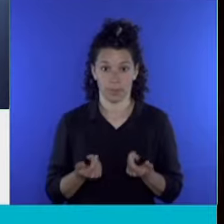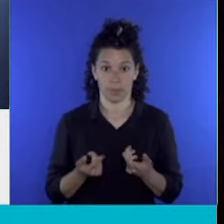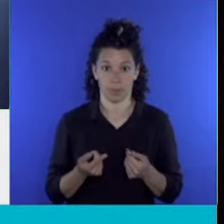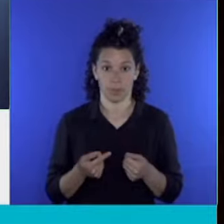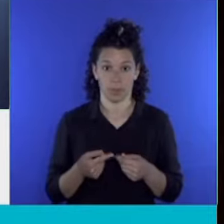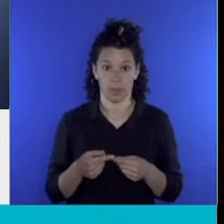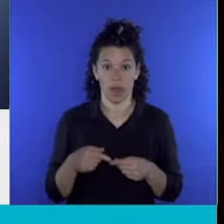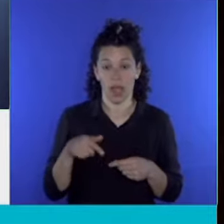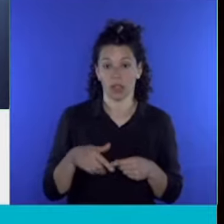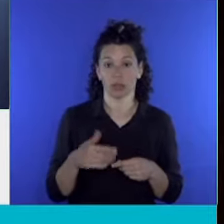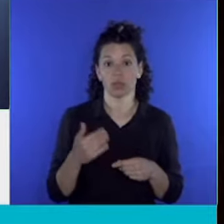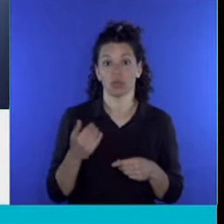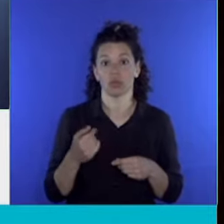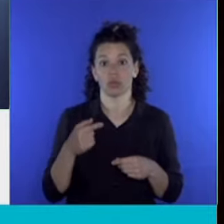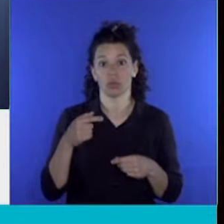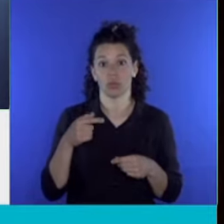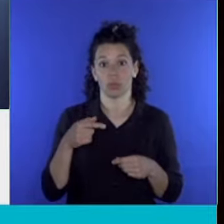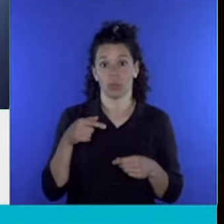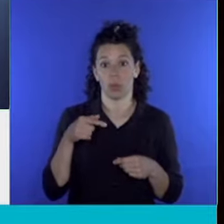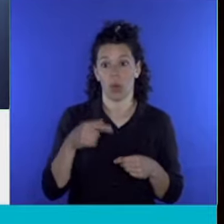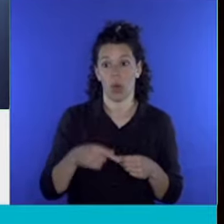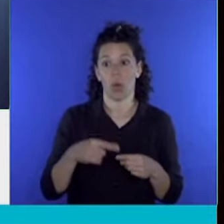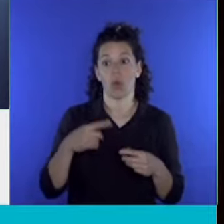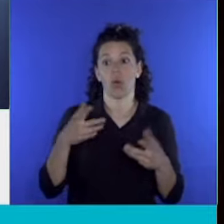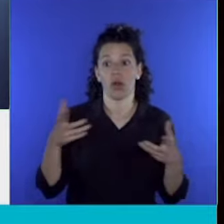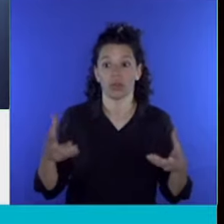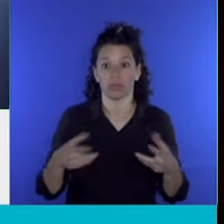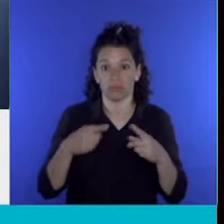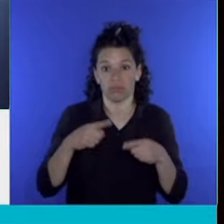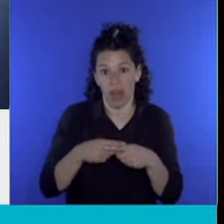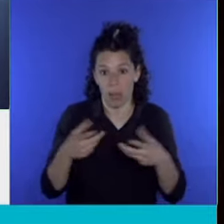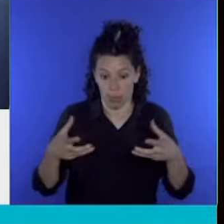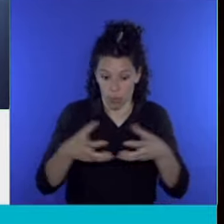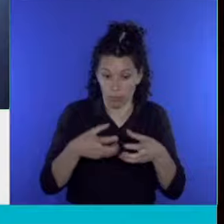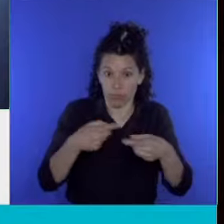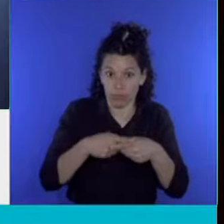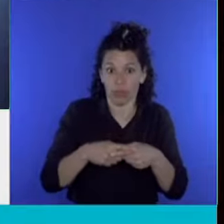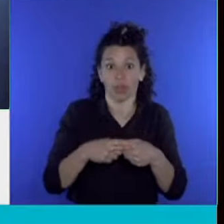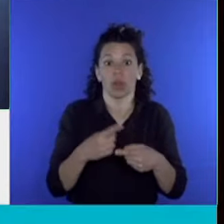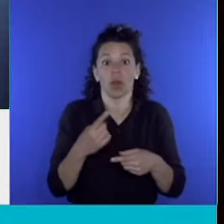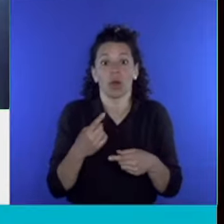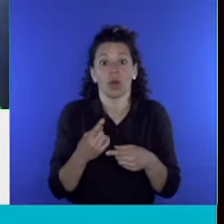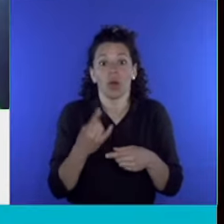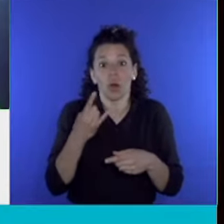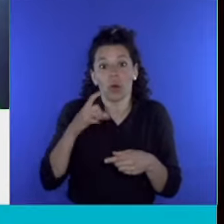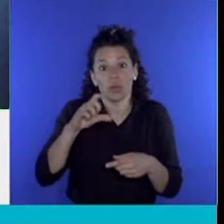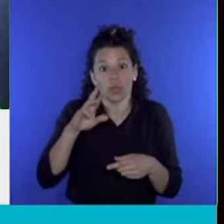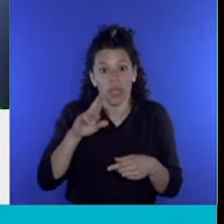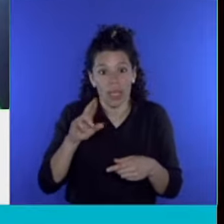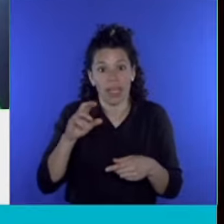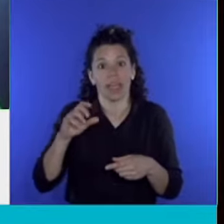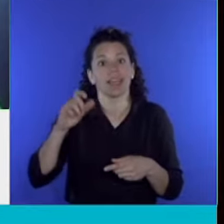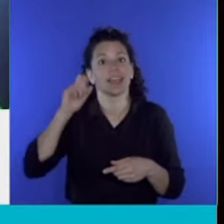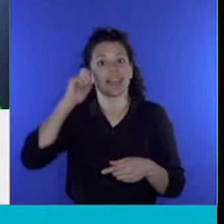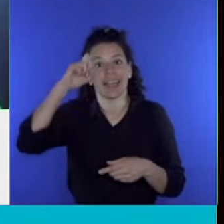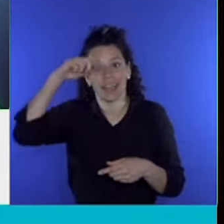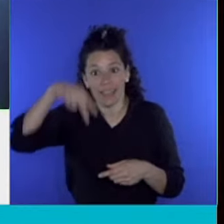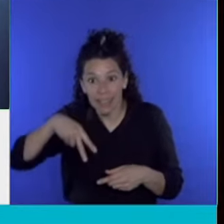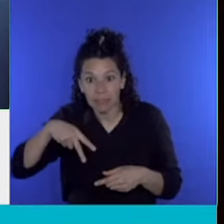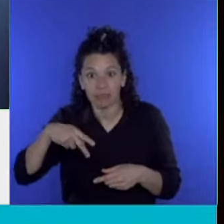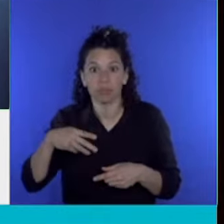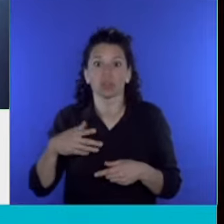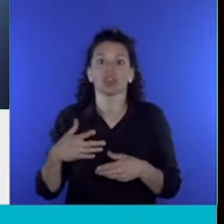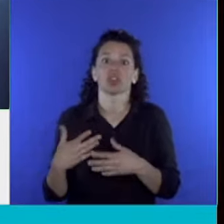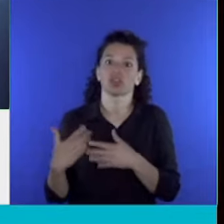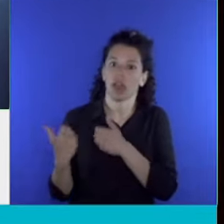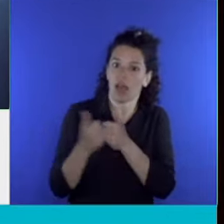los elementos Por lo cual de este bloque ucr vamos a acompañar el proyecto pero